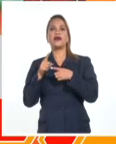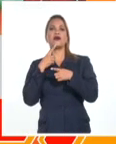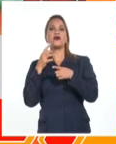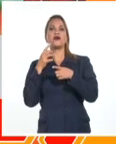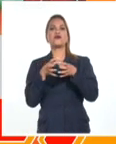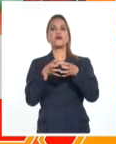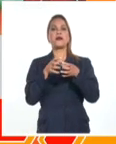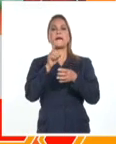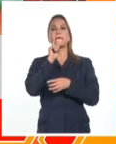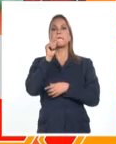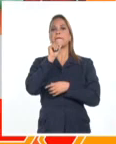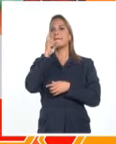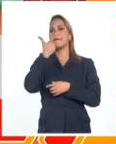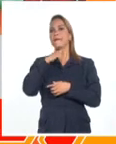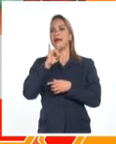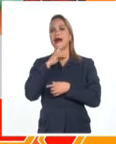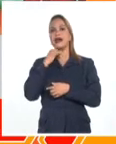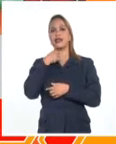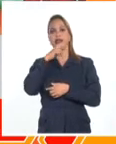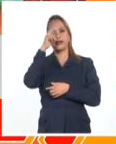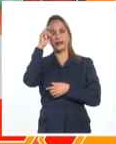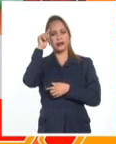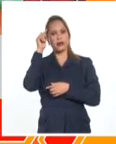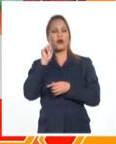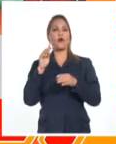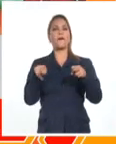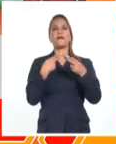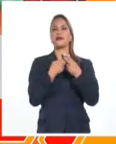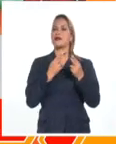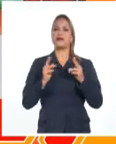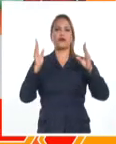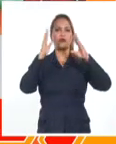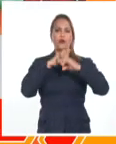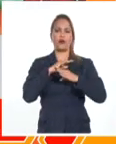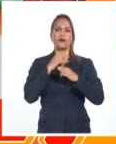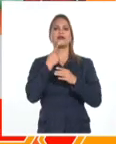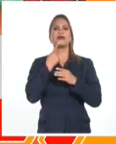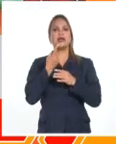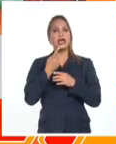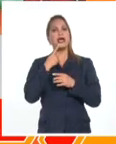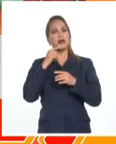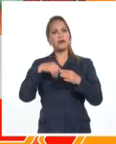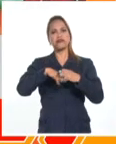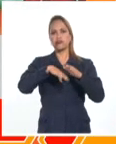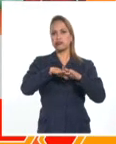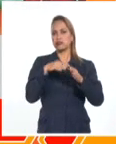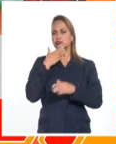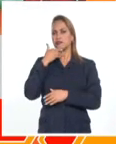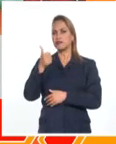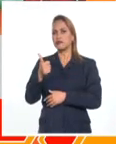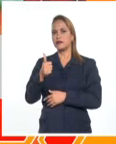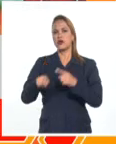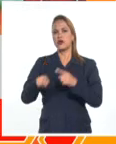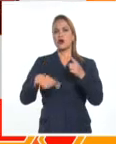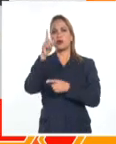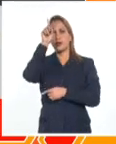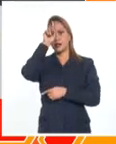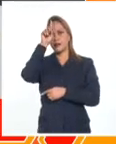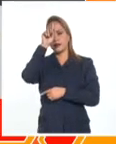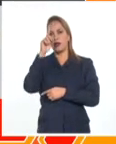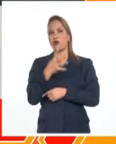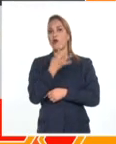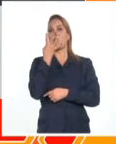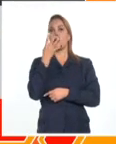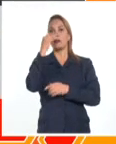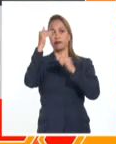el Bayern no tiene competencia con respecto a sus rivales al dar un paseo por la liga alemana. Los cuatro primeros en cada liga